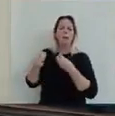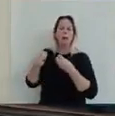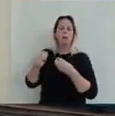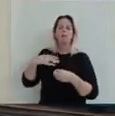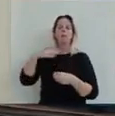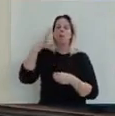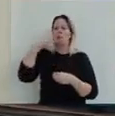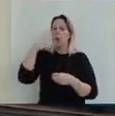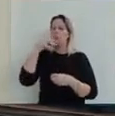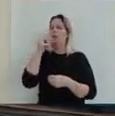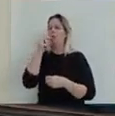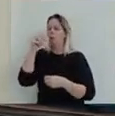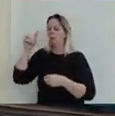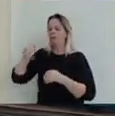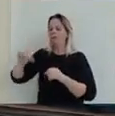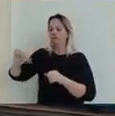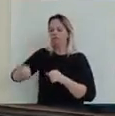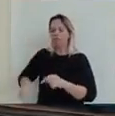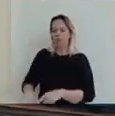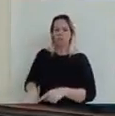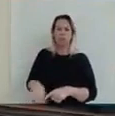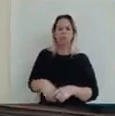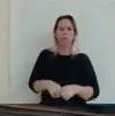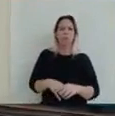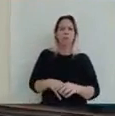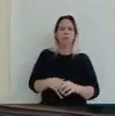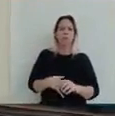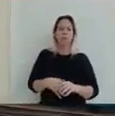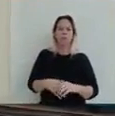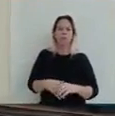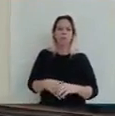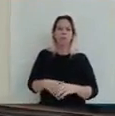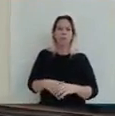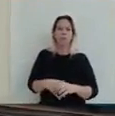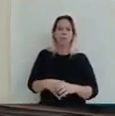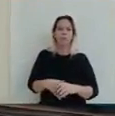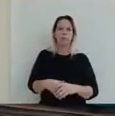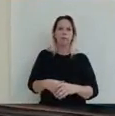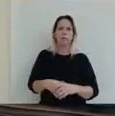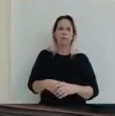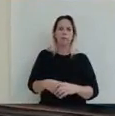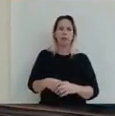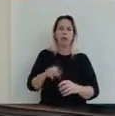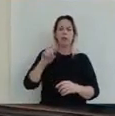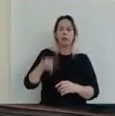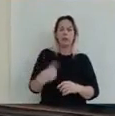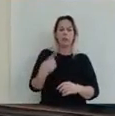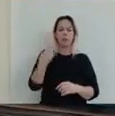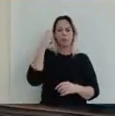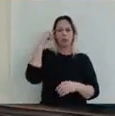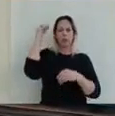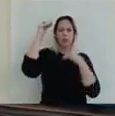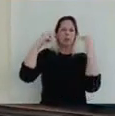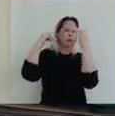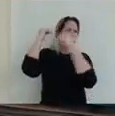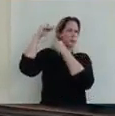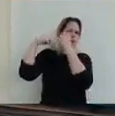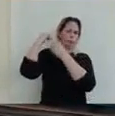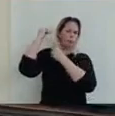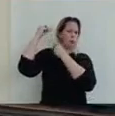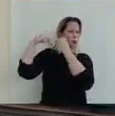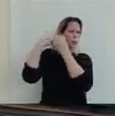olor y del sabor de las algas en las aguas, en el agua. Porque otra cuestión que también preocupaba a la